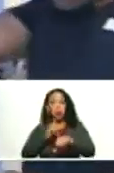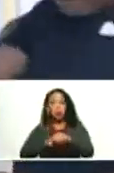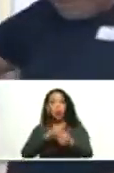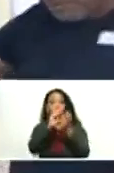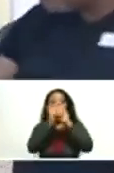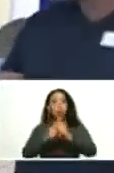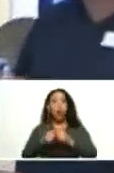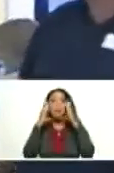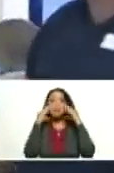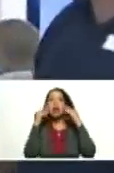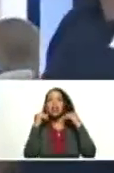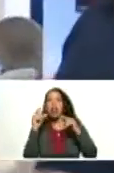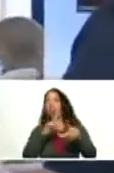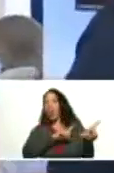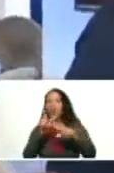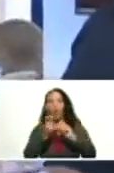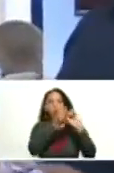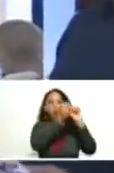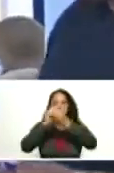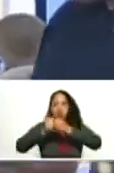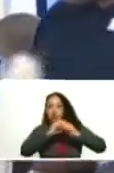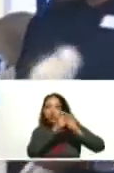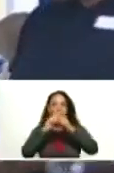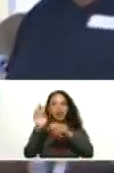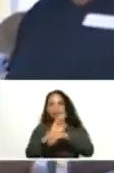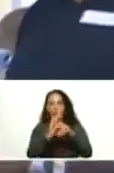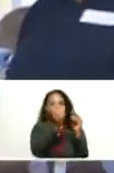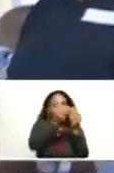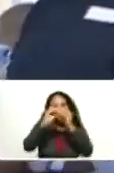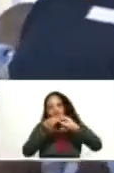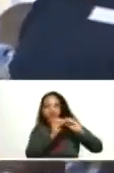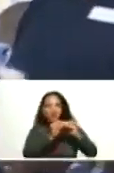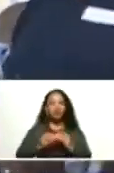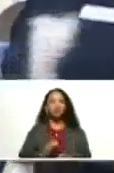estás es experto. Pim, pim, pum, pa. Pim, pum, pa, como dicen.